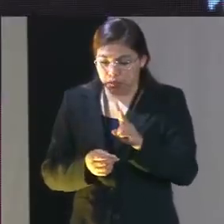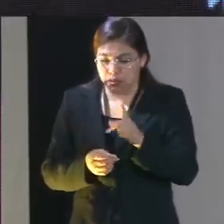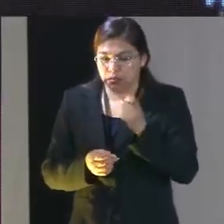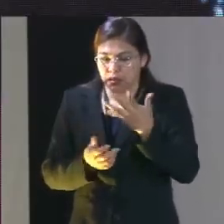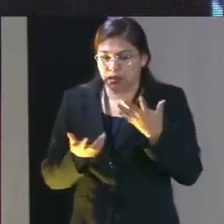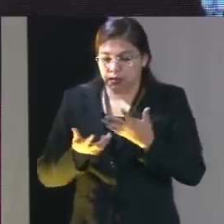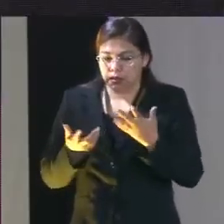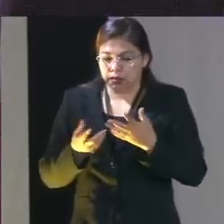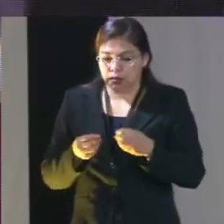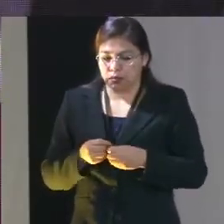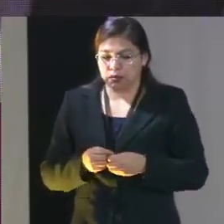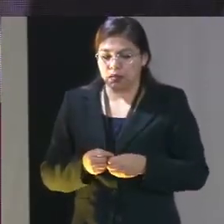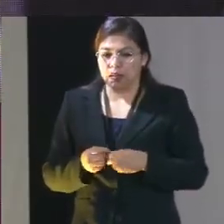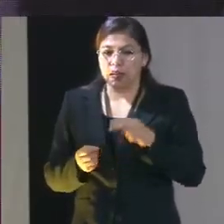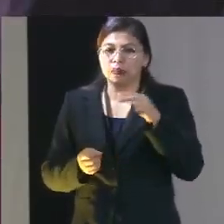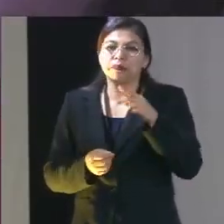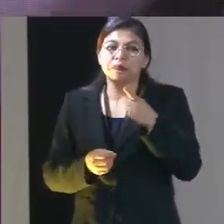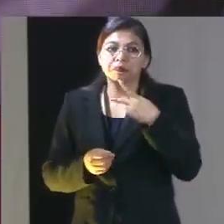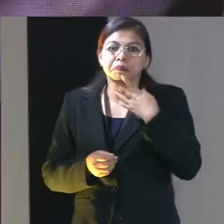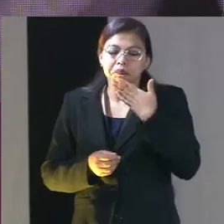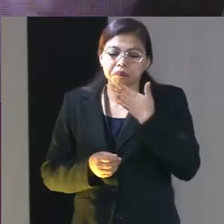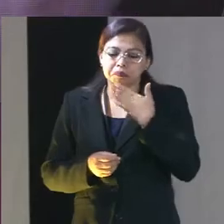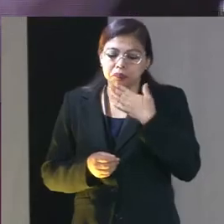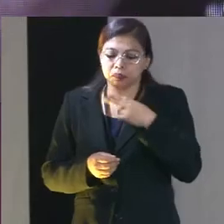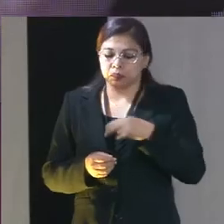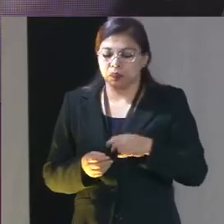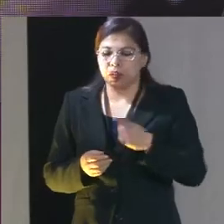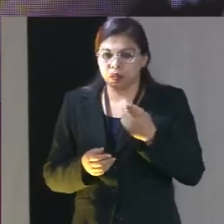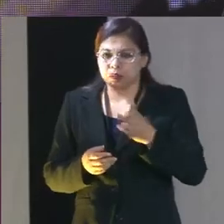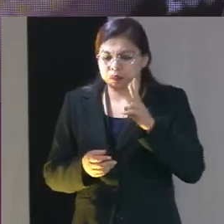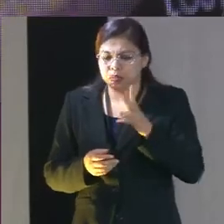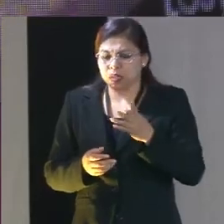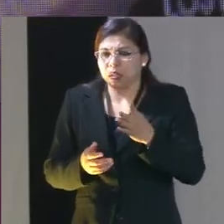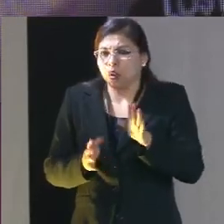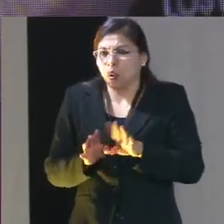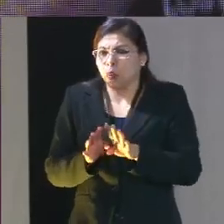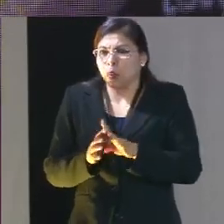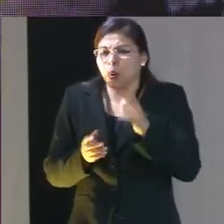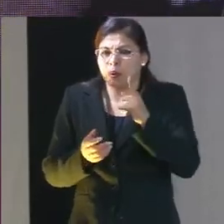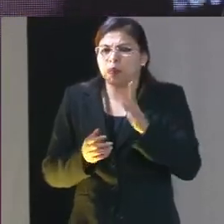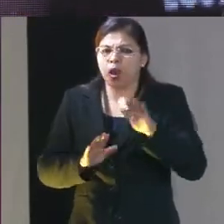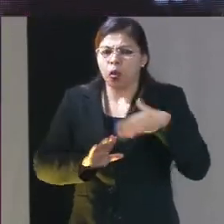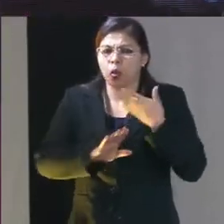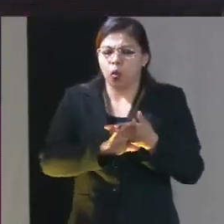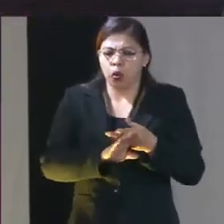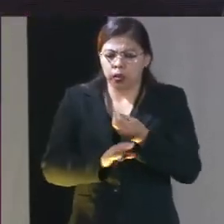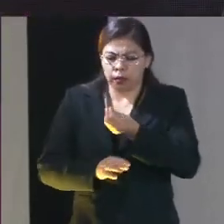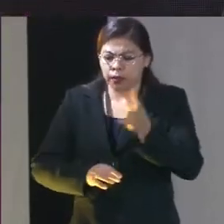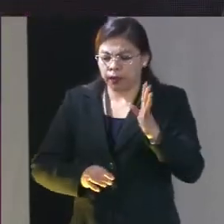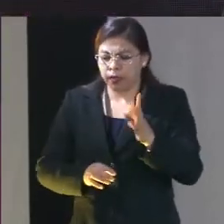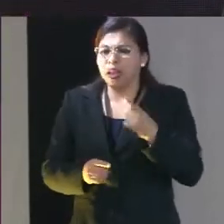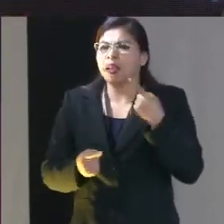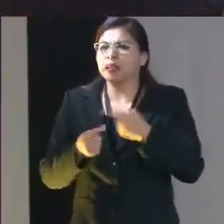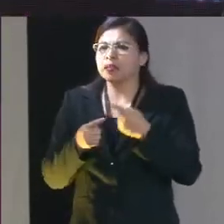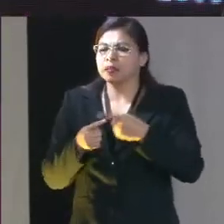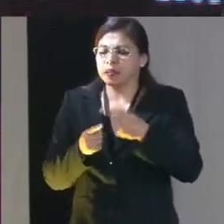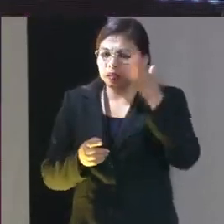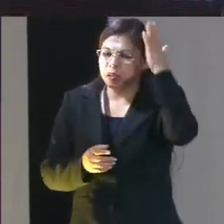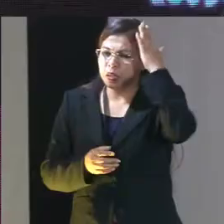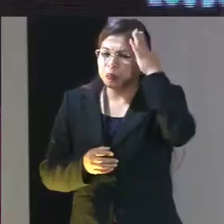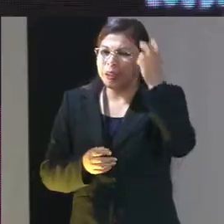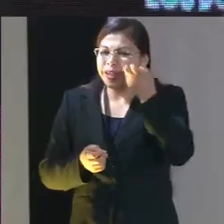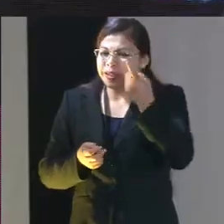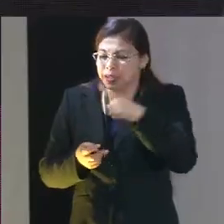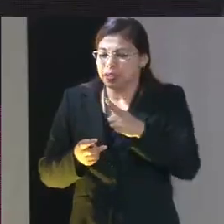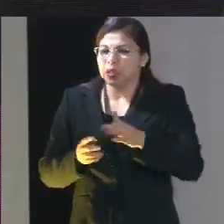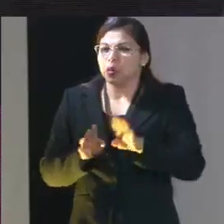se mantuvieron leales. Pero hubo otro montón que se levantaron contra ellos. ¿Quién encabeza este levantamiento y quién